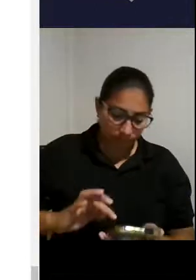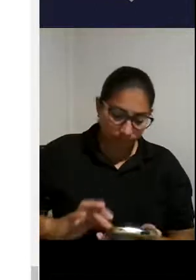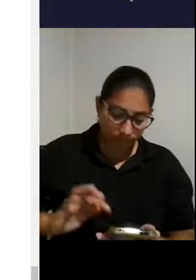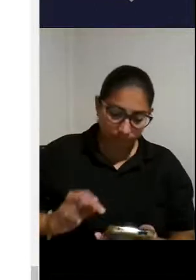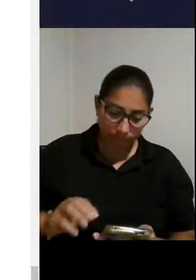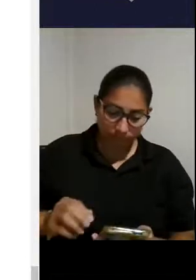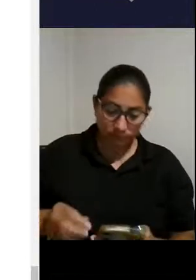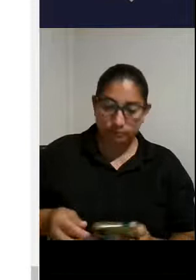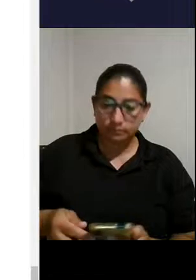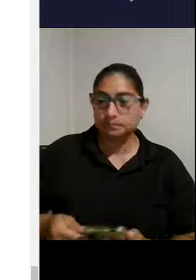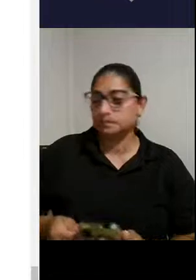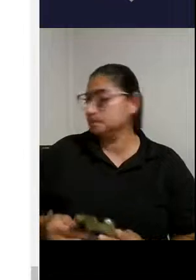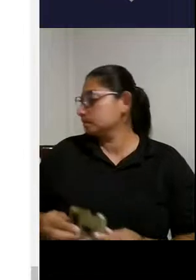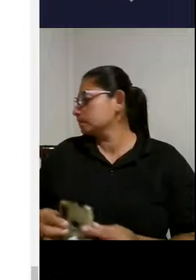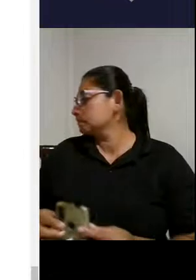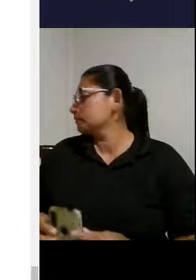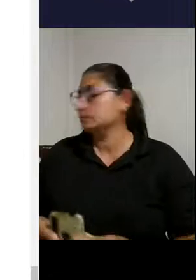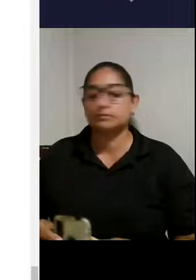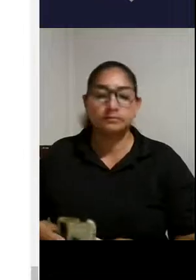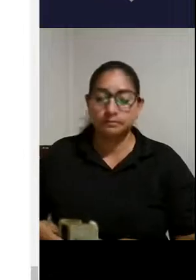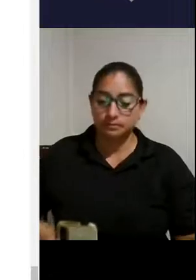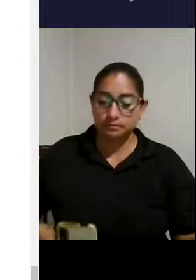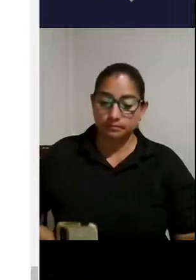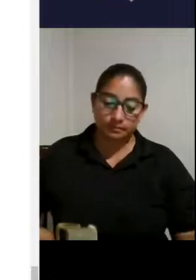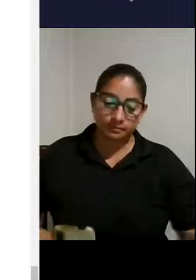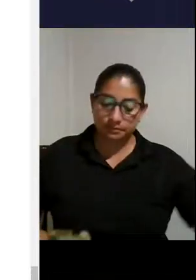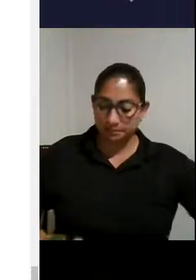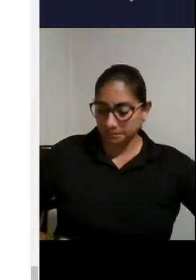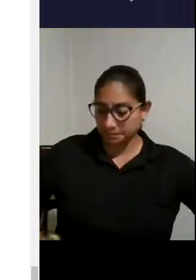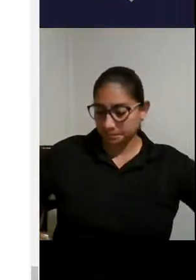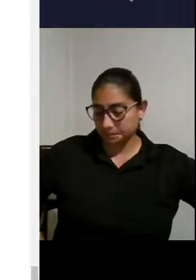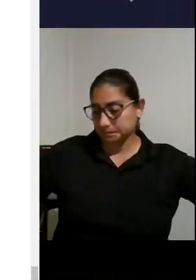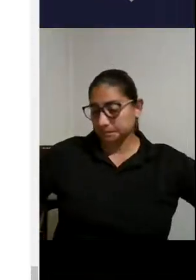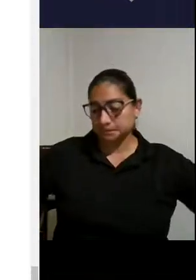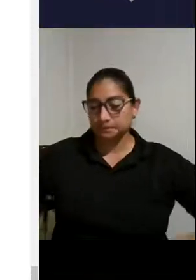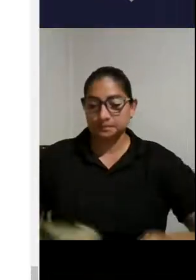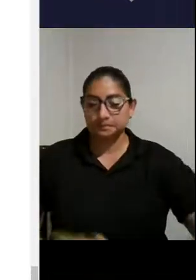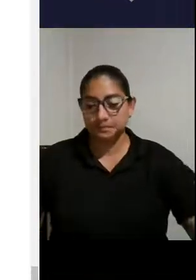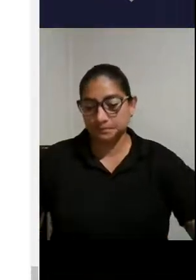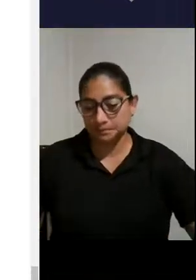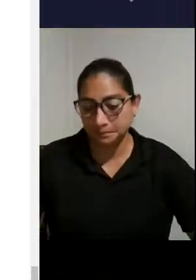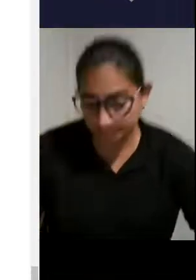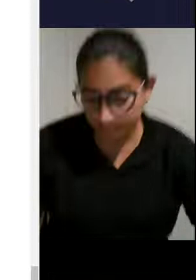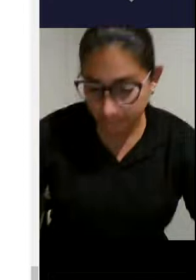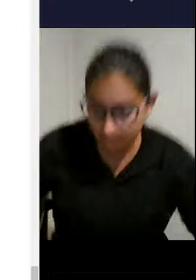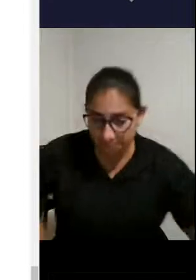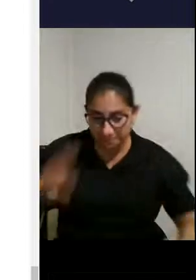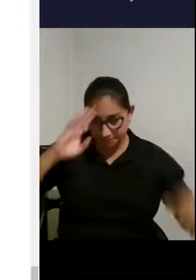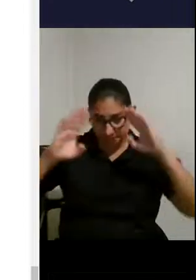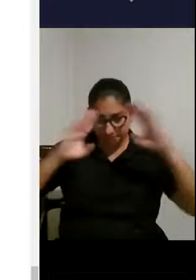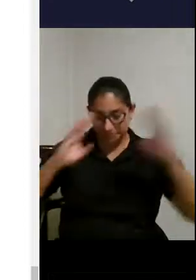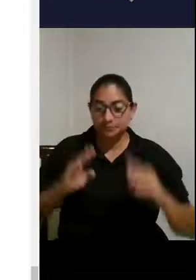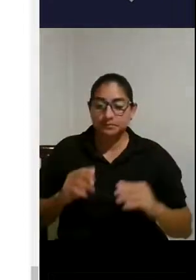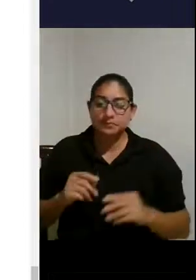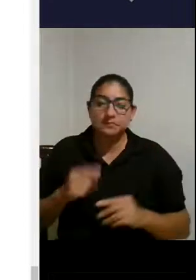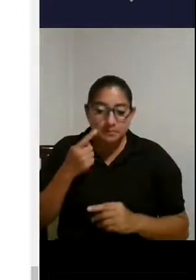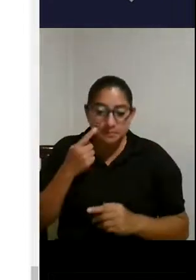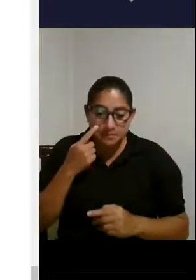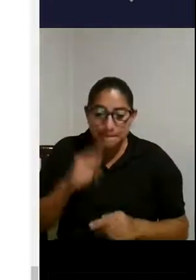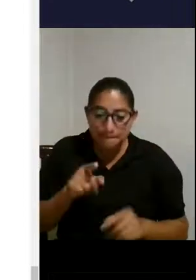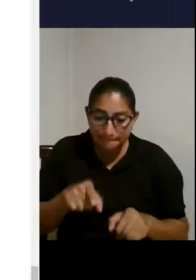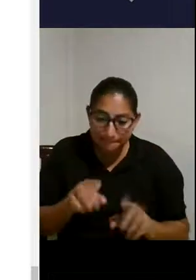consultar. ¿De acuerdo? En este caso solo estoy viéndolo con costos, pero sí le pueden preguntar en cualquier